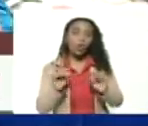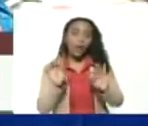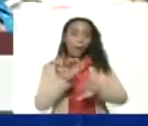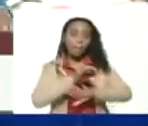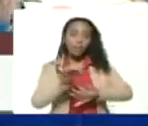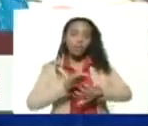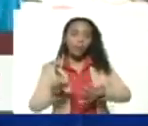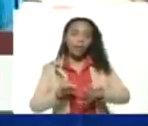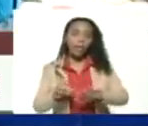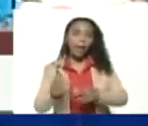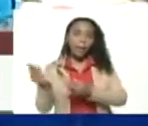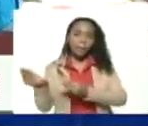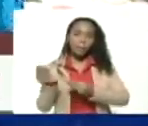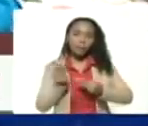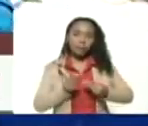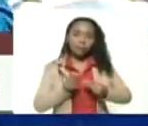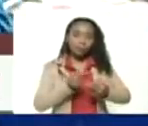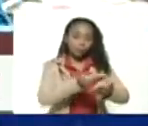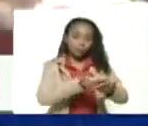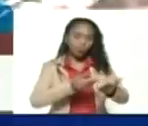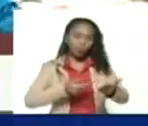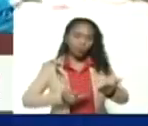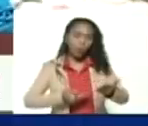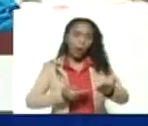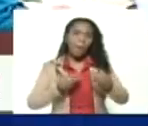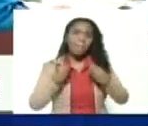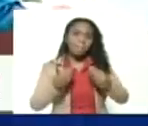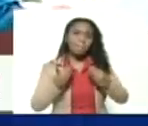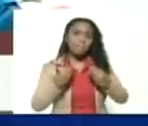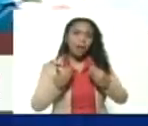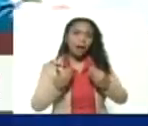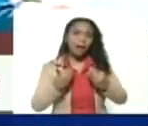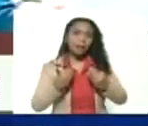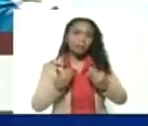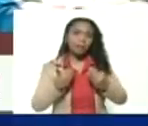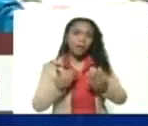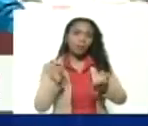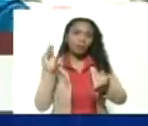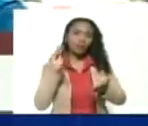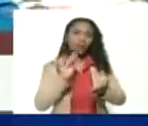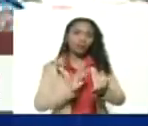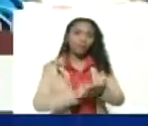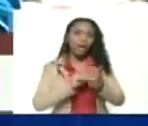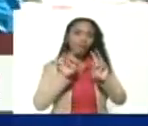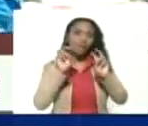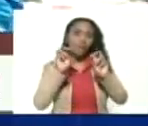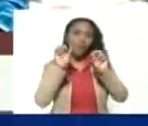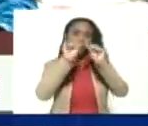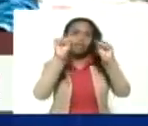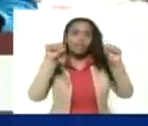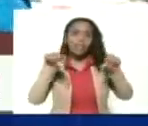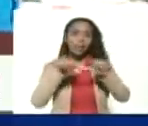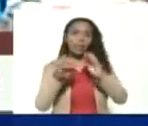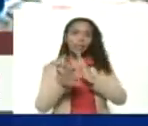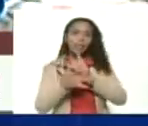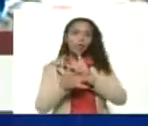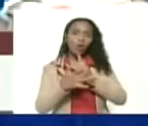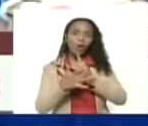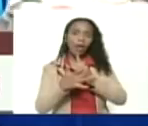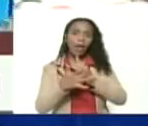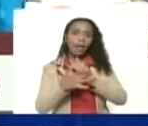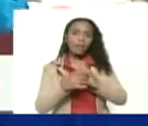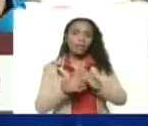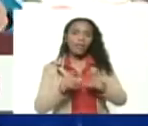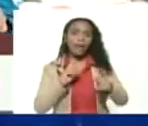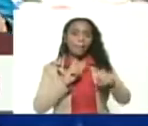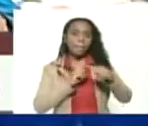municipalidades. Pásenme el decreto. Es el decreto para implementar el nuevo sistema tecnológico de